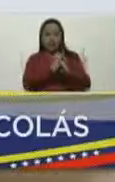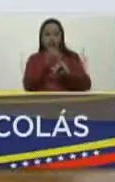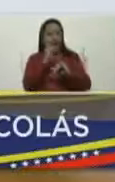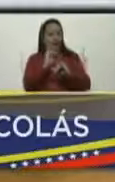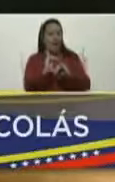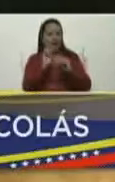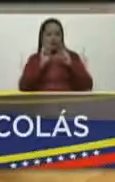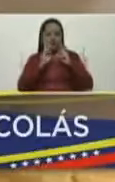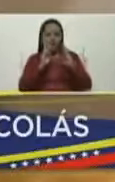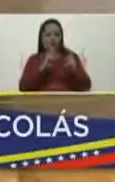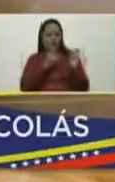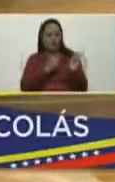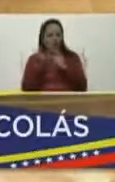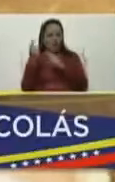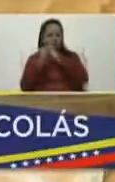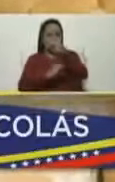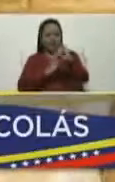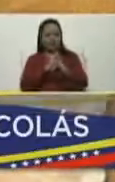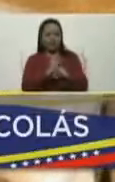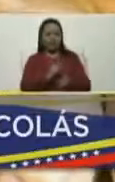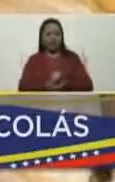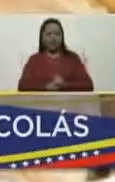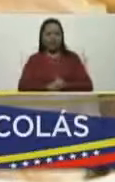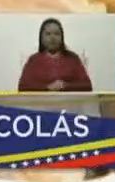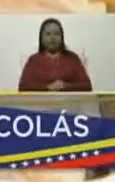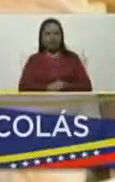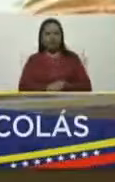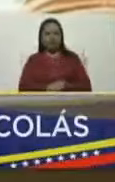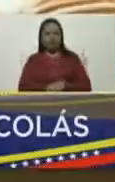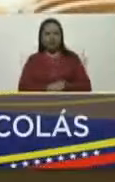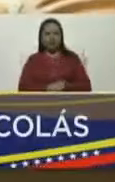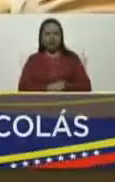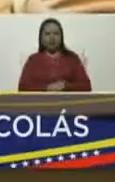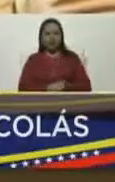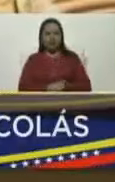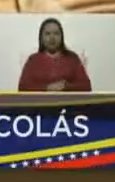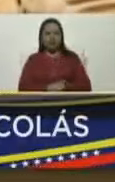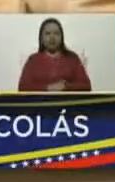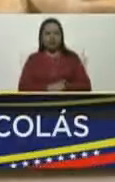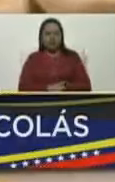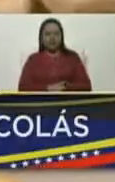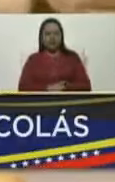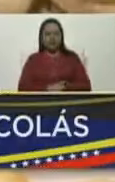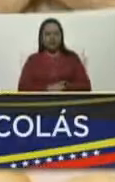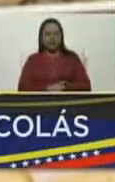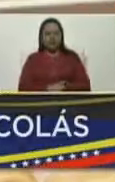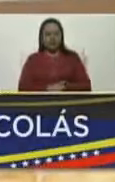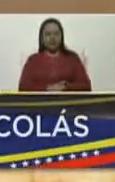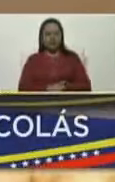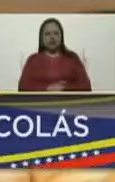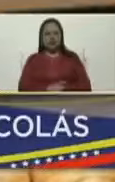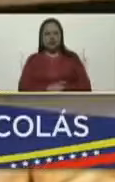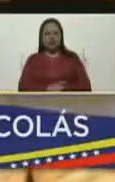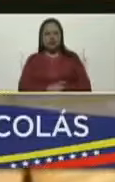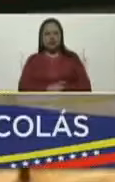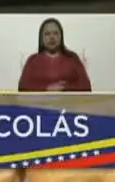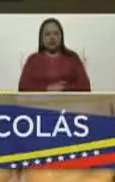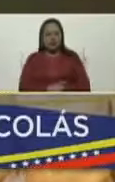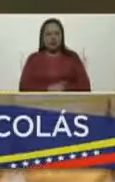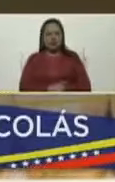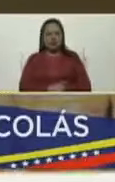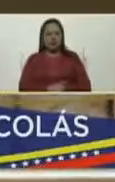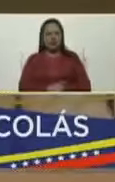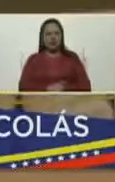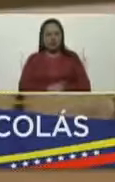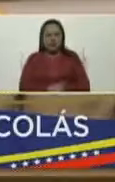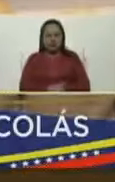de exportación. ¿Ah? Esto de verdad Y además ustedes tienen todo tan bonito, ¿vale?